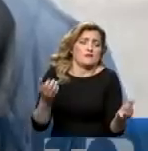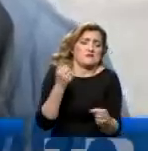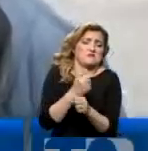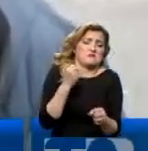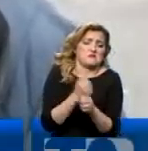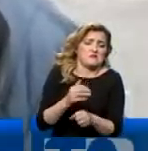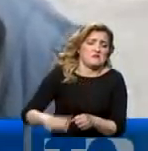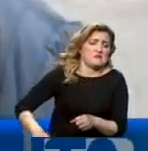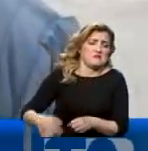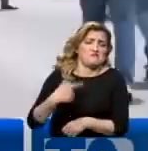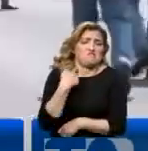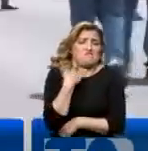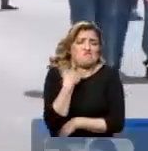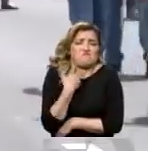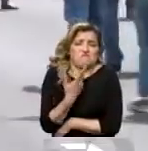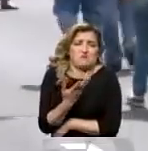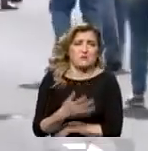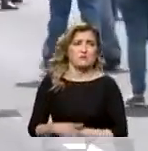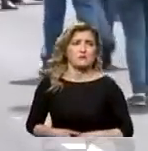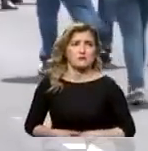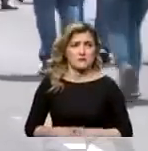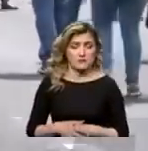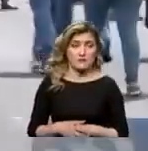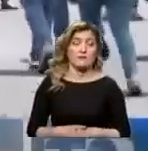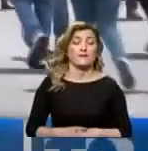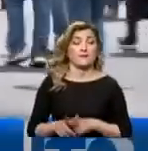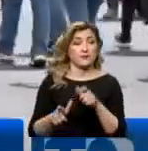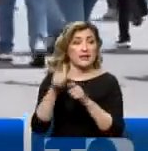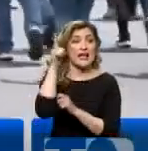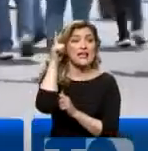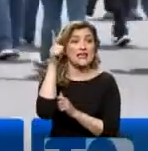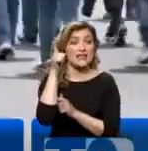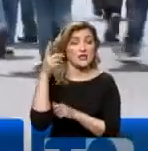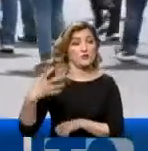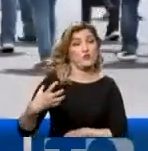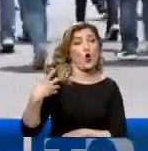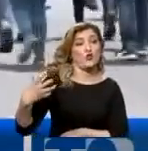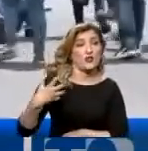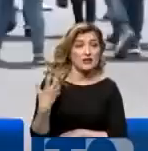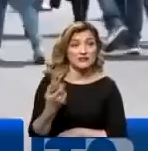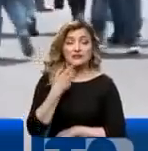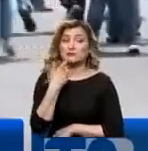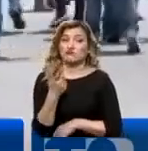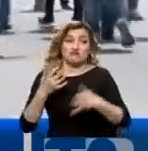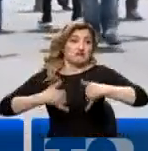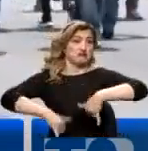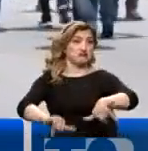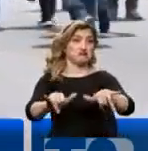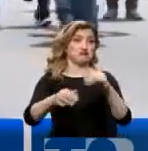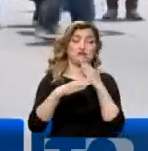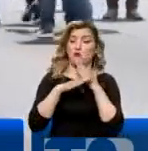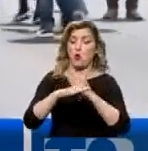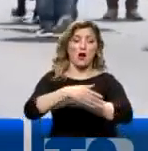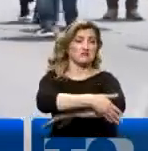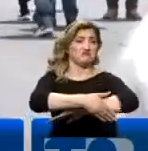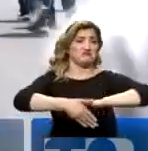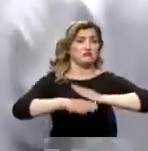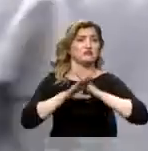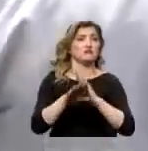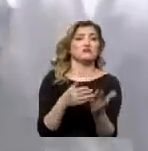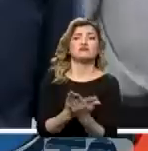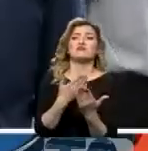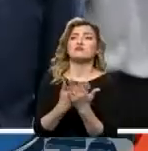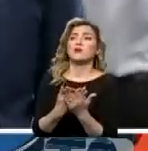y eso nos perjudica. Bien, pues los organizadores de esta protesta dicen que continuarán con la medida de hecho hasta